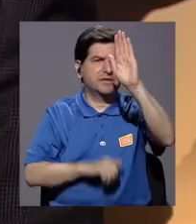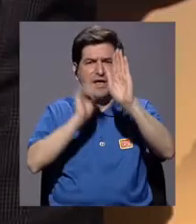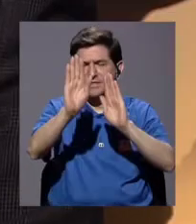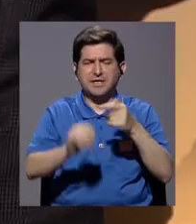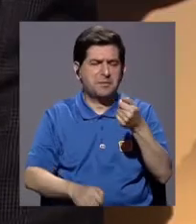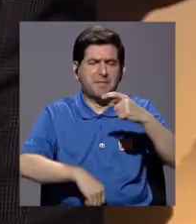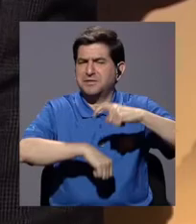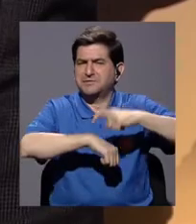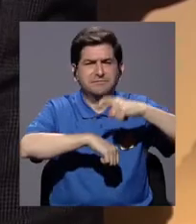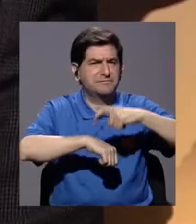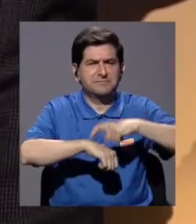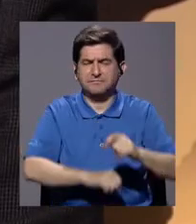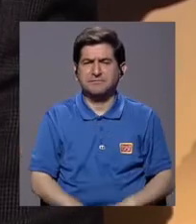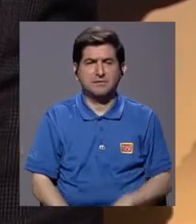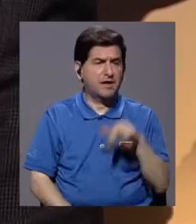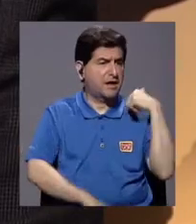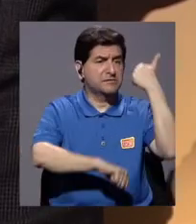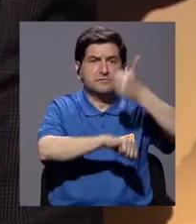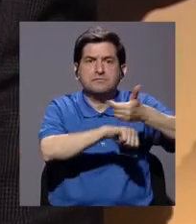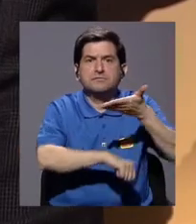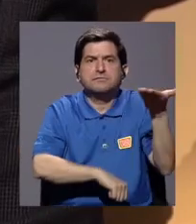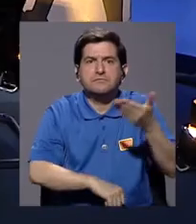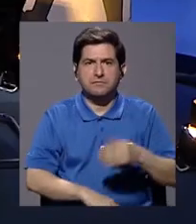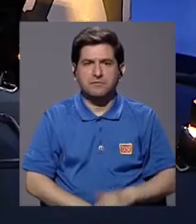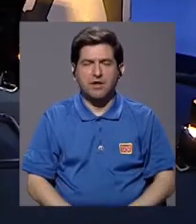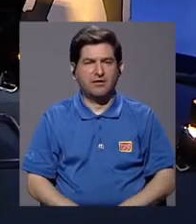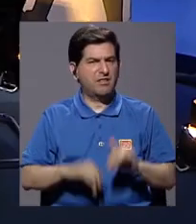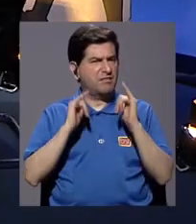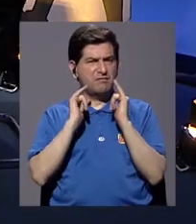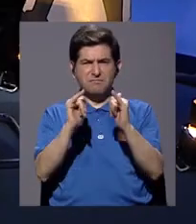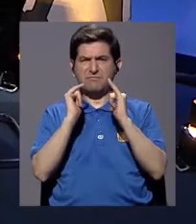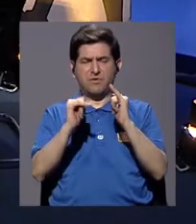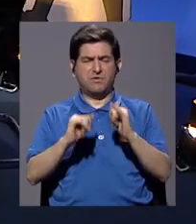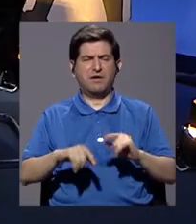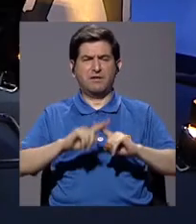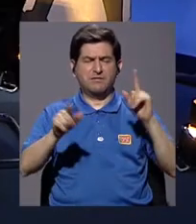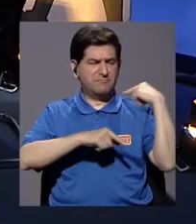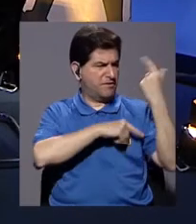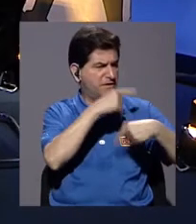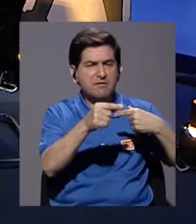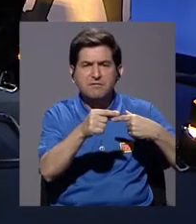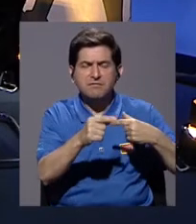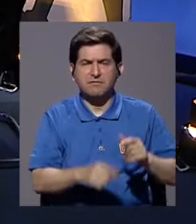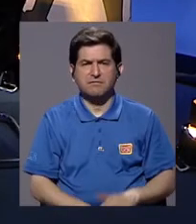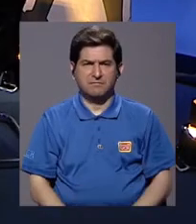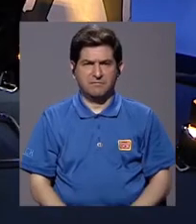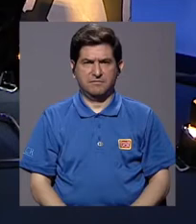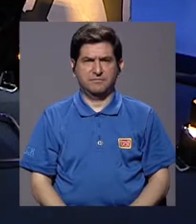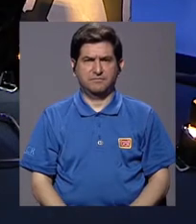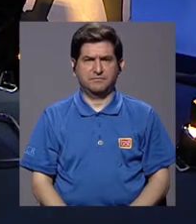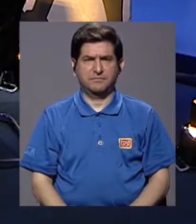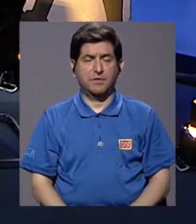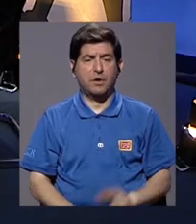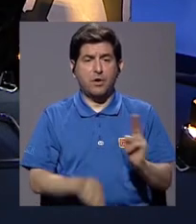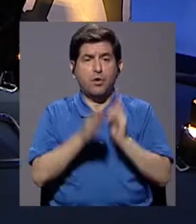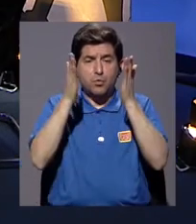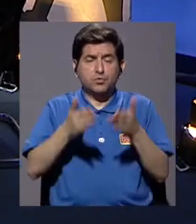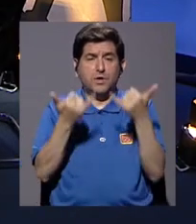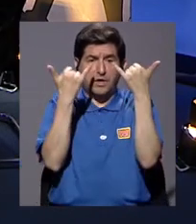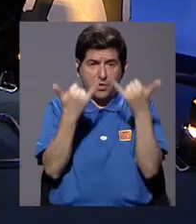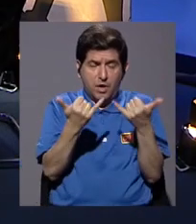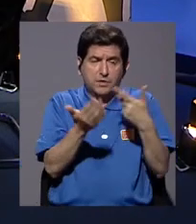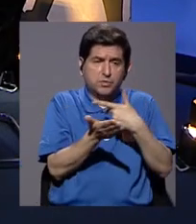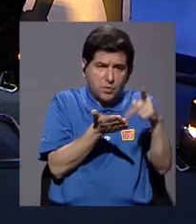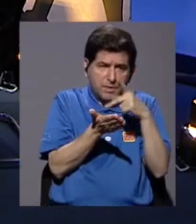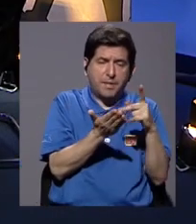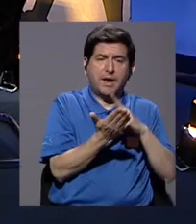muy corto plazo donde lo que crea es una desigualdad intergeneracional, es decir, los usuarios